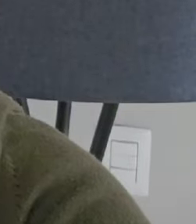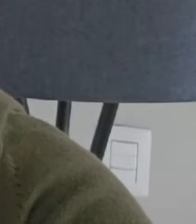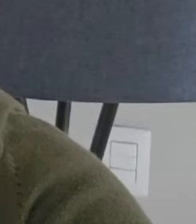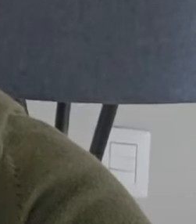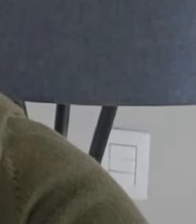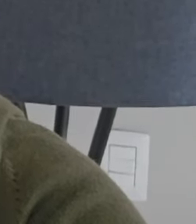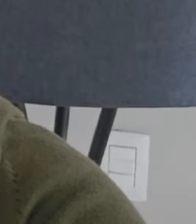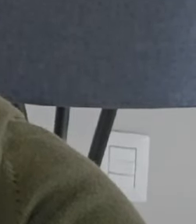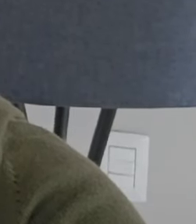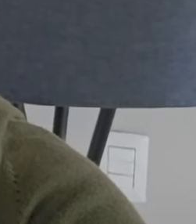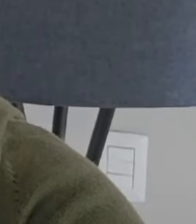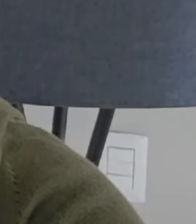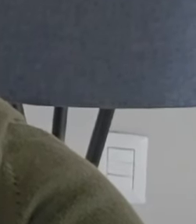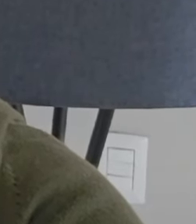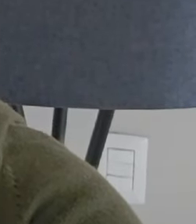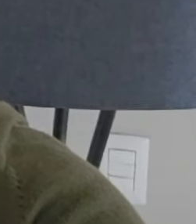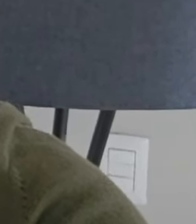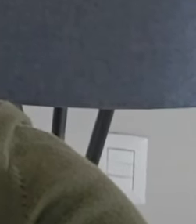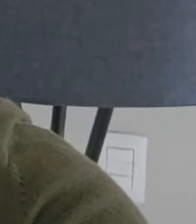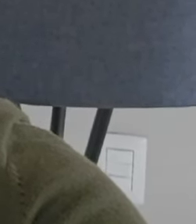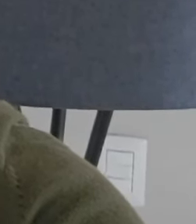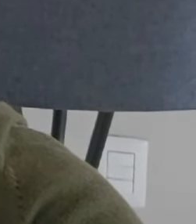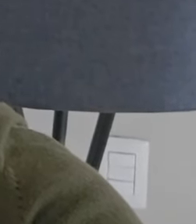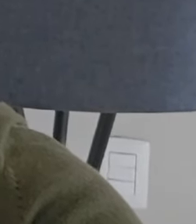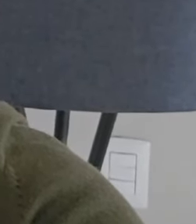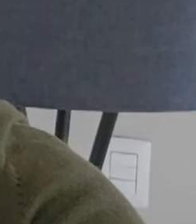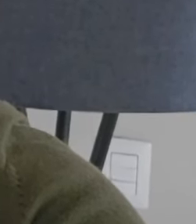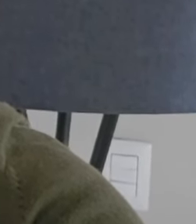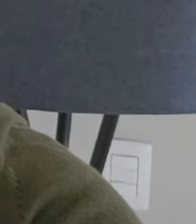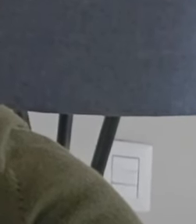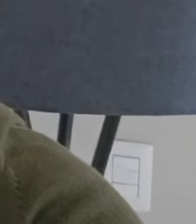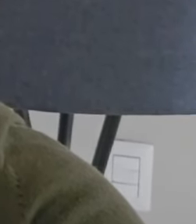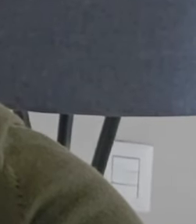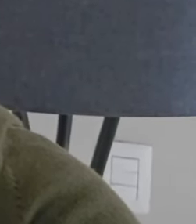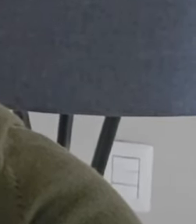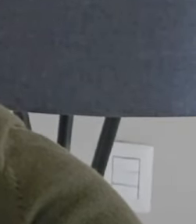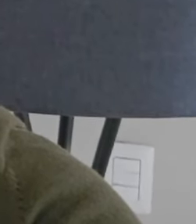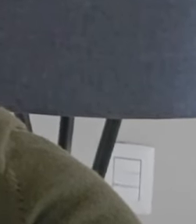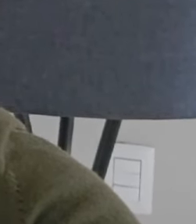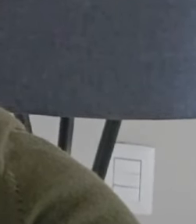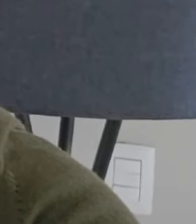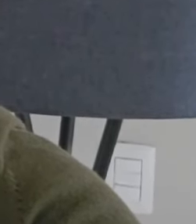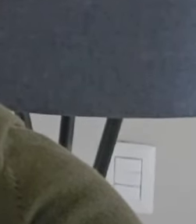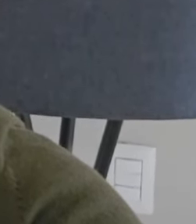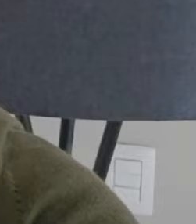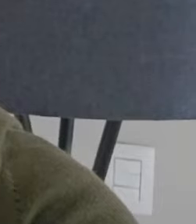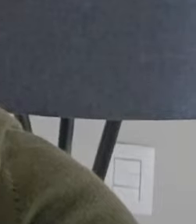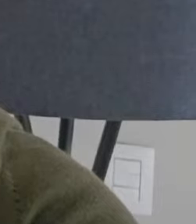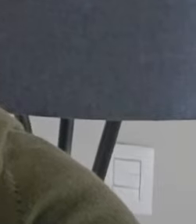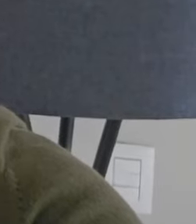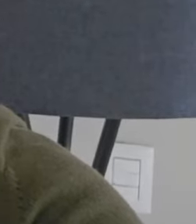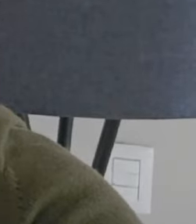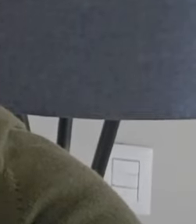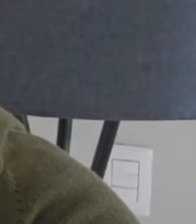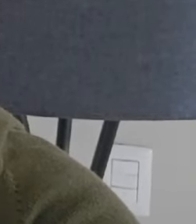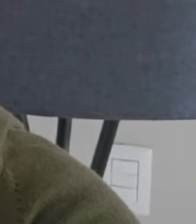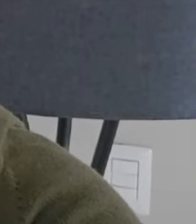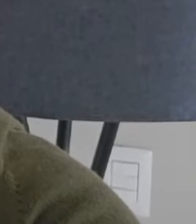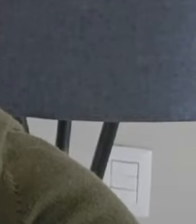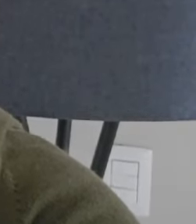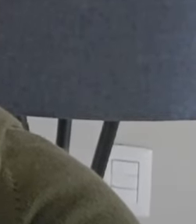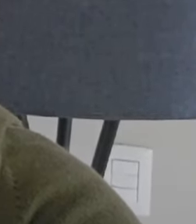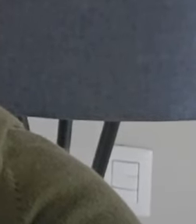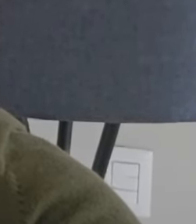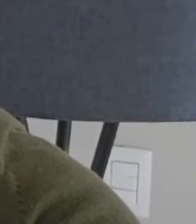¿Qué tal? Les habla Jorge Armando Rocha, vicepresidente López Obrador, que a su gobierno se le fueron encima empresas de corte de Latinus,